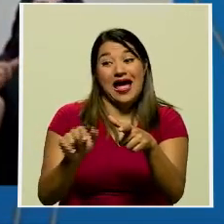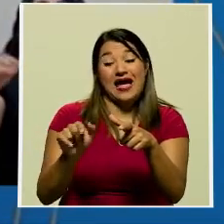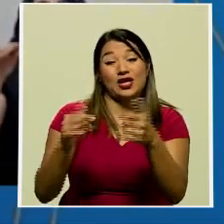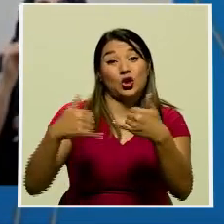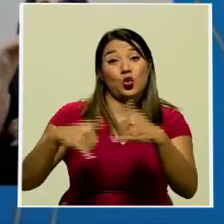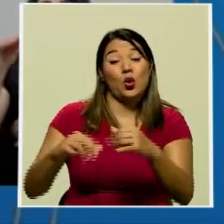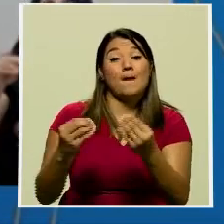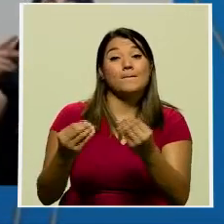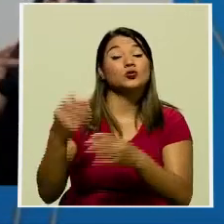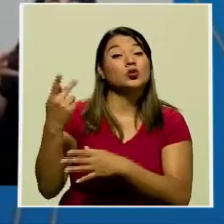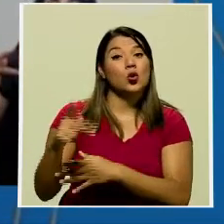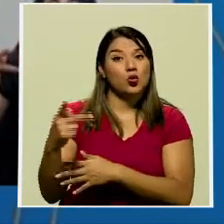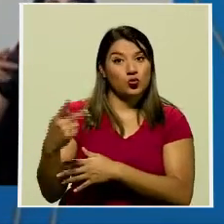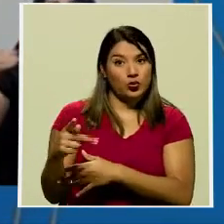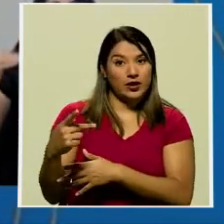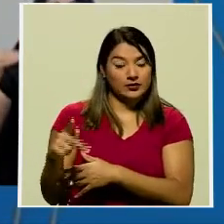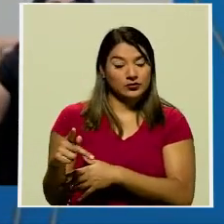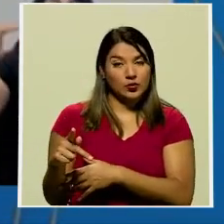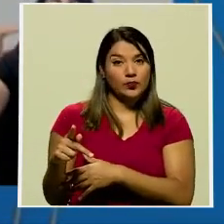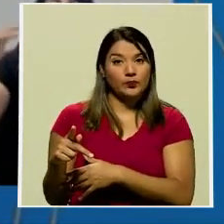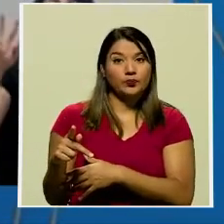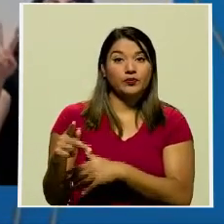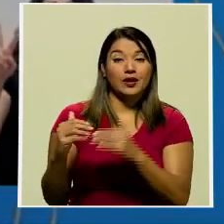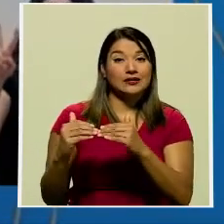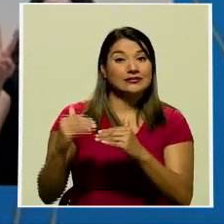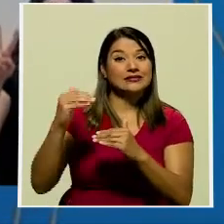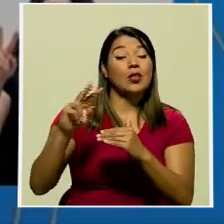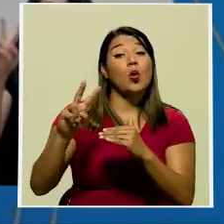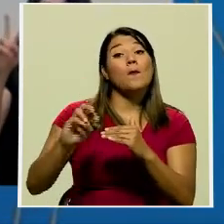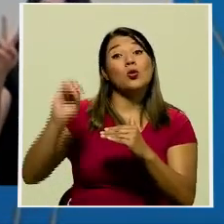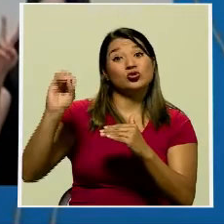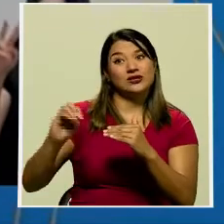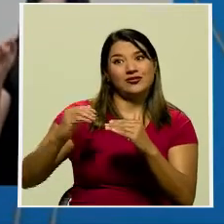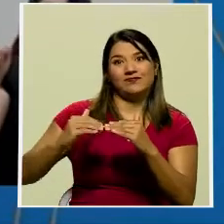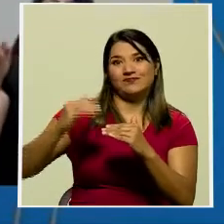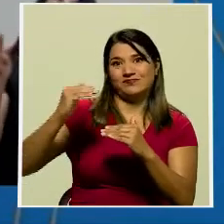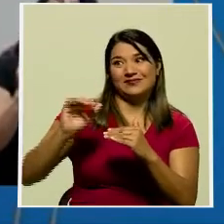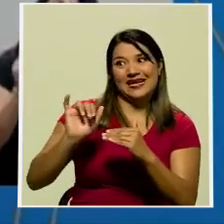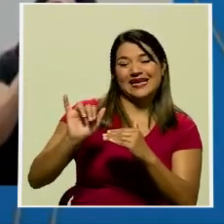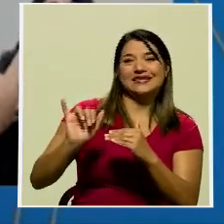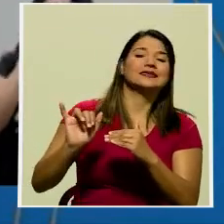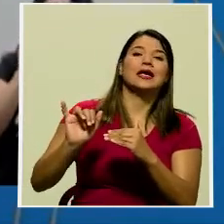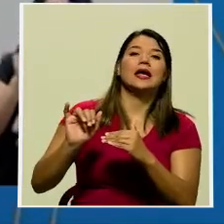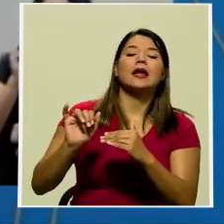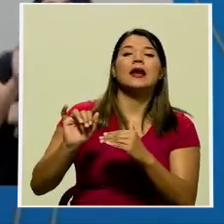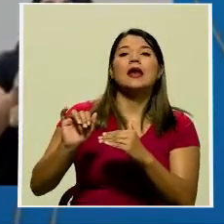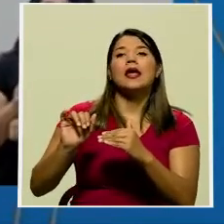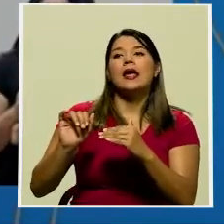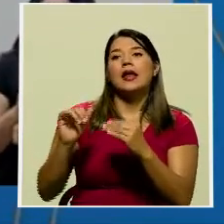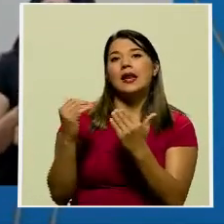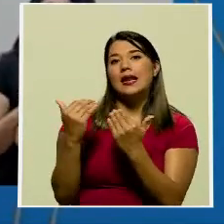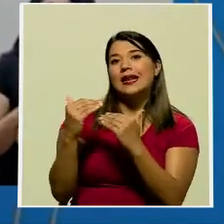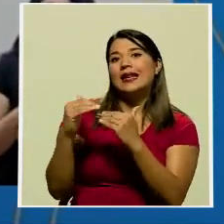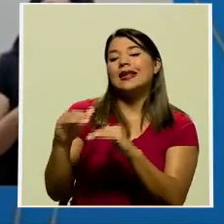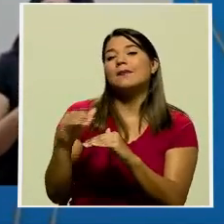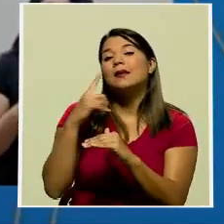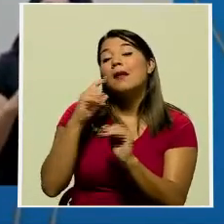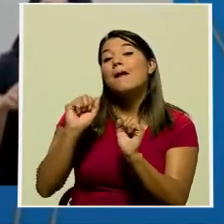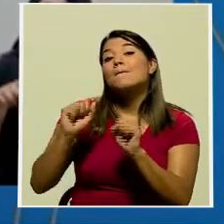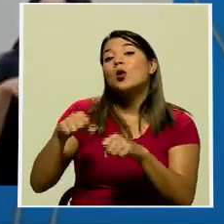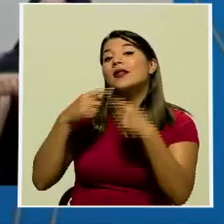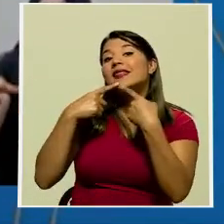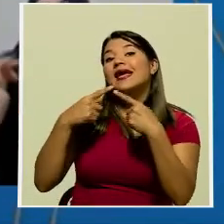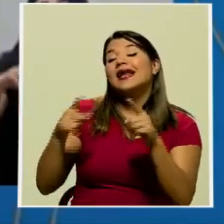riesgo cantonal superior al 2, que es el parámetro que utilizamos para poder declarar un territorio